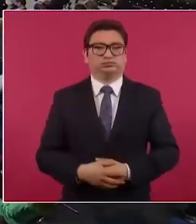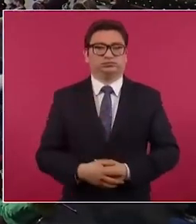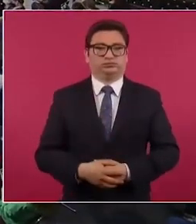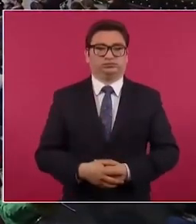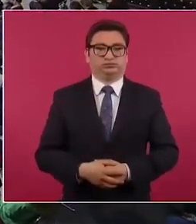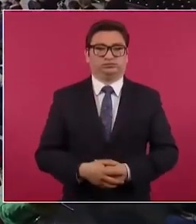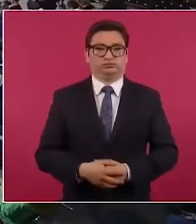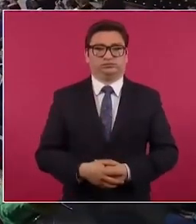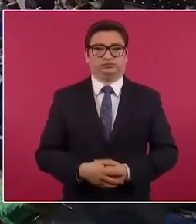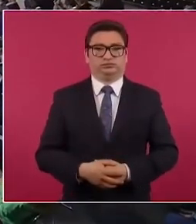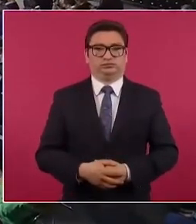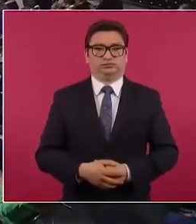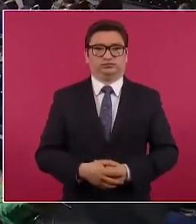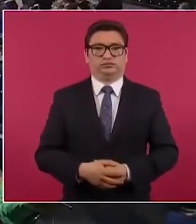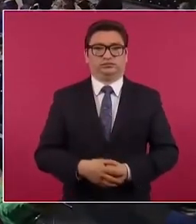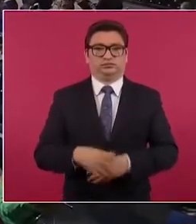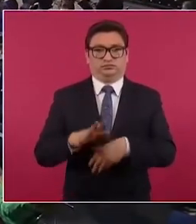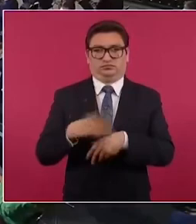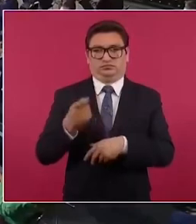de la prisión